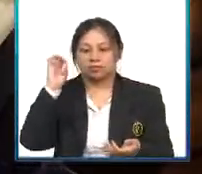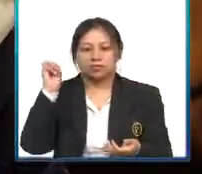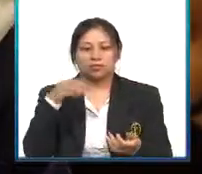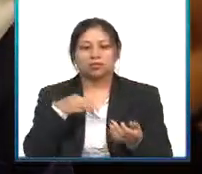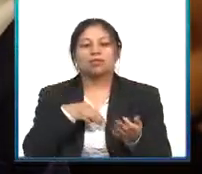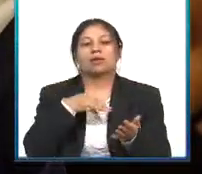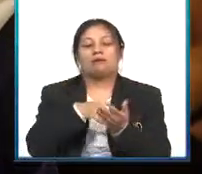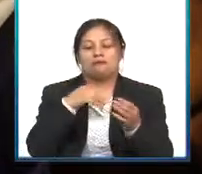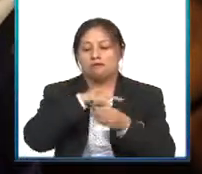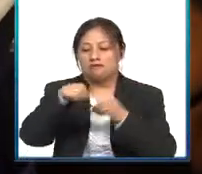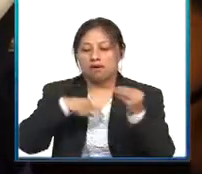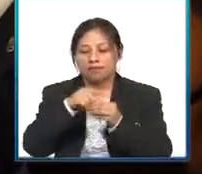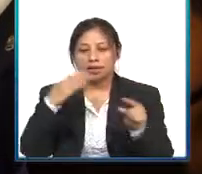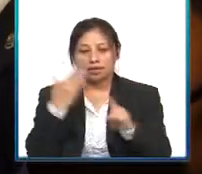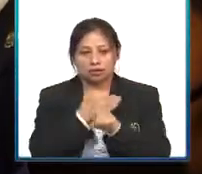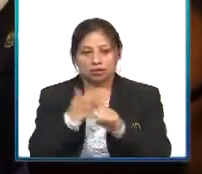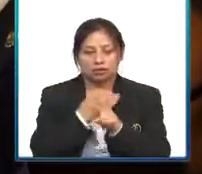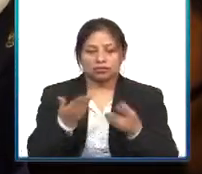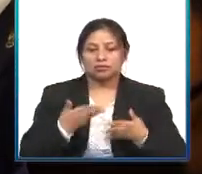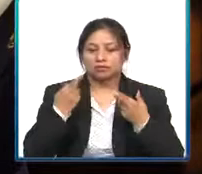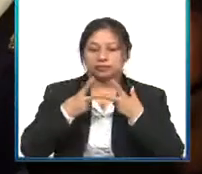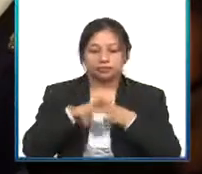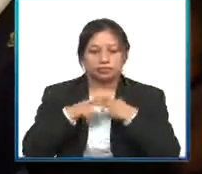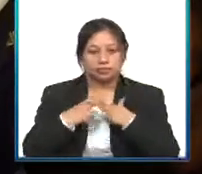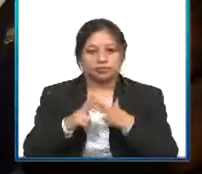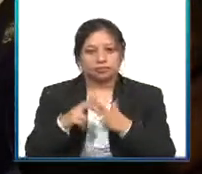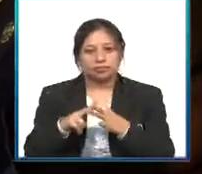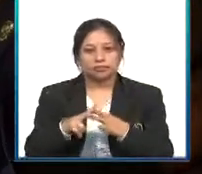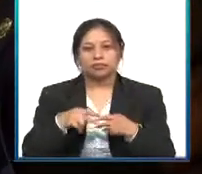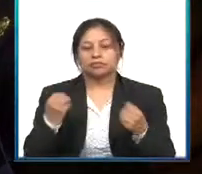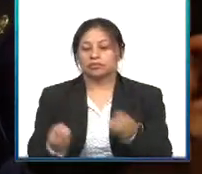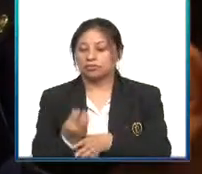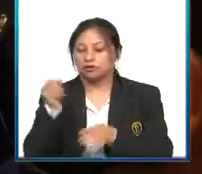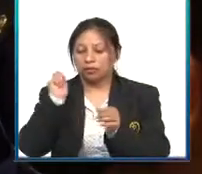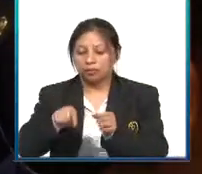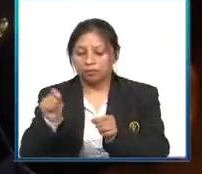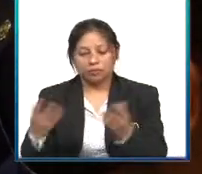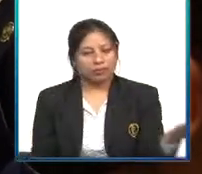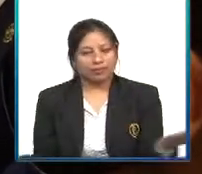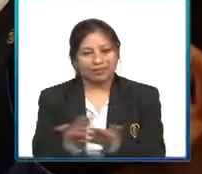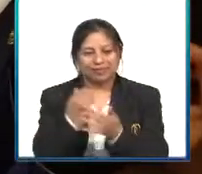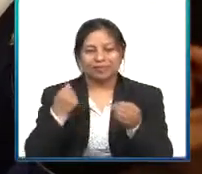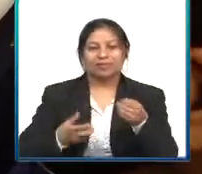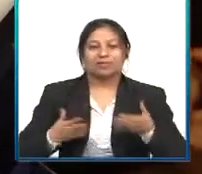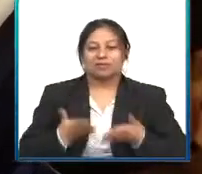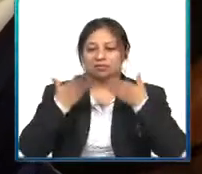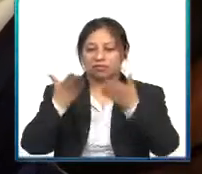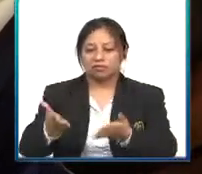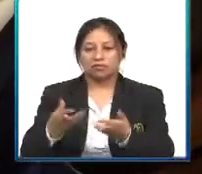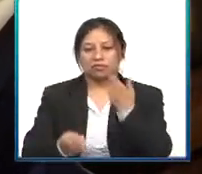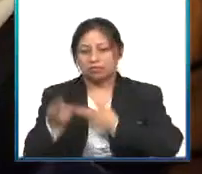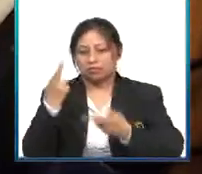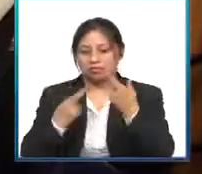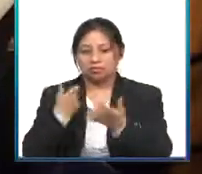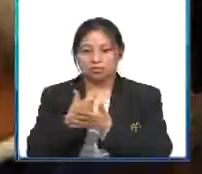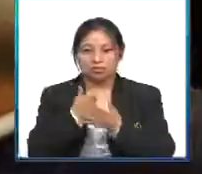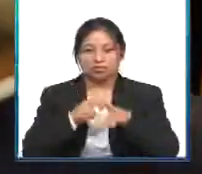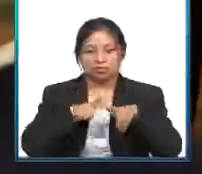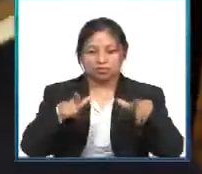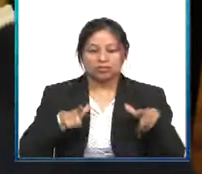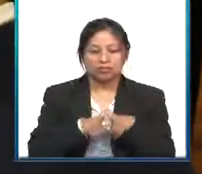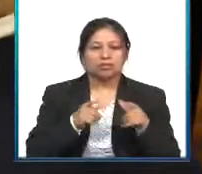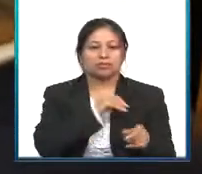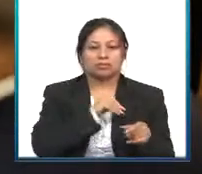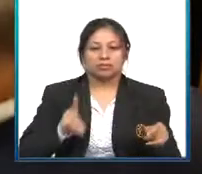quetzales a cada familia afectada, además de la entrega de herramientas de labranza y semilla para la siembra. Con esta entrega se contribuye a reactivar las economías locales.